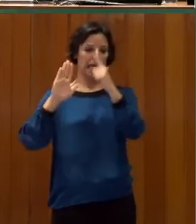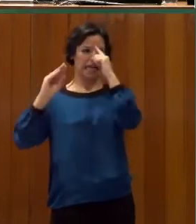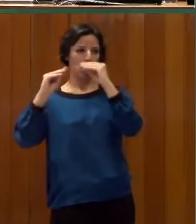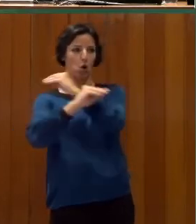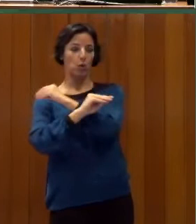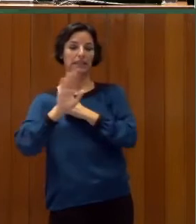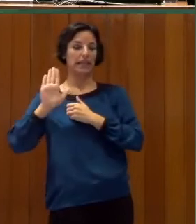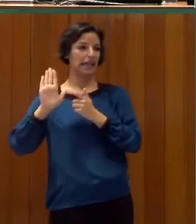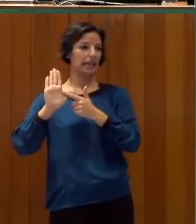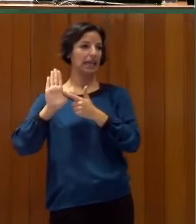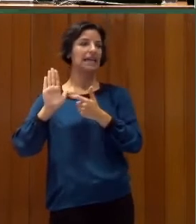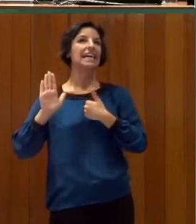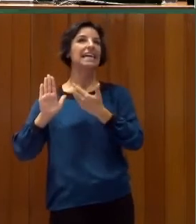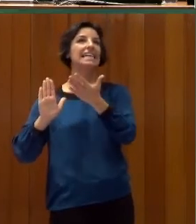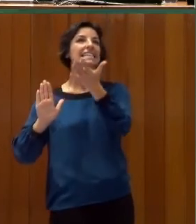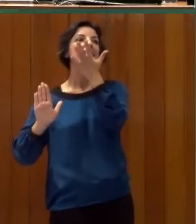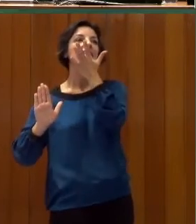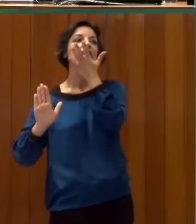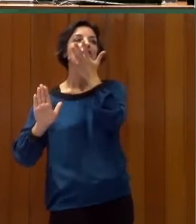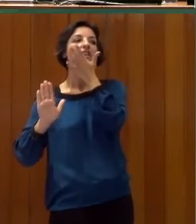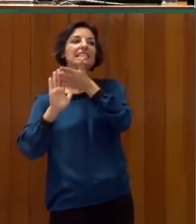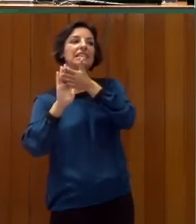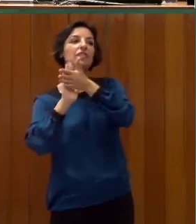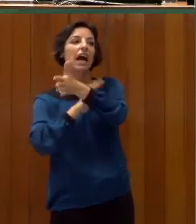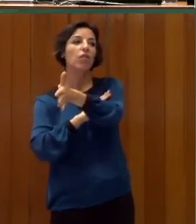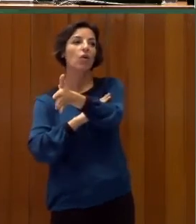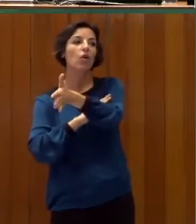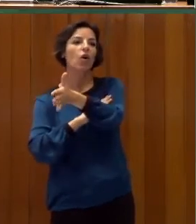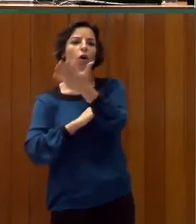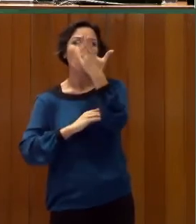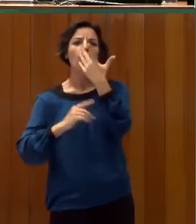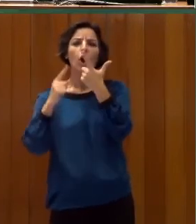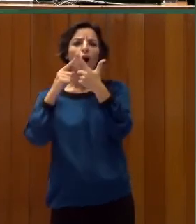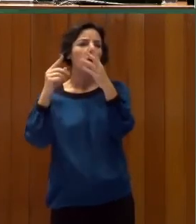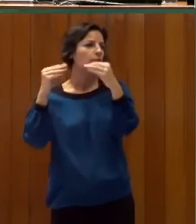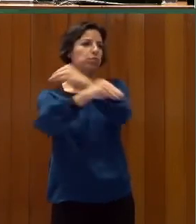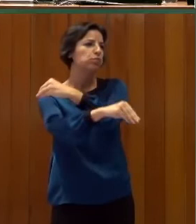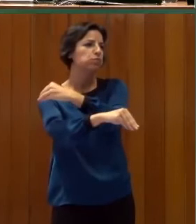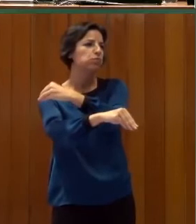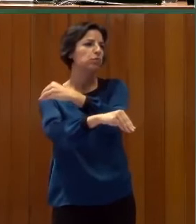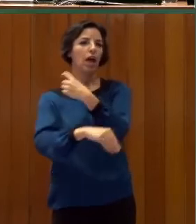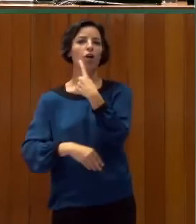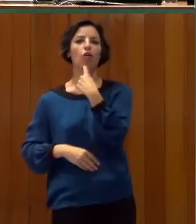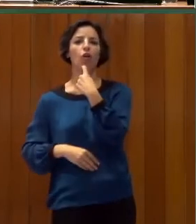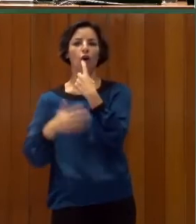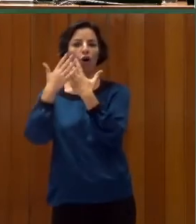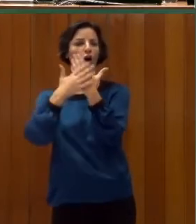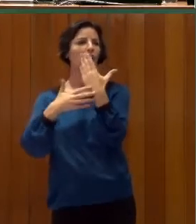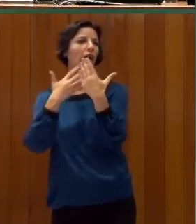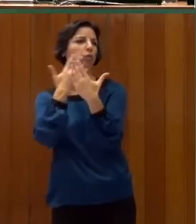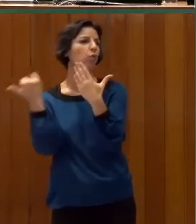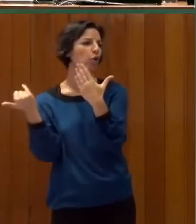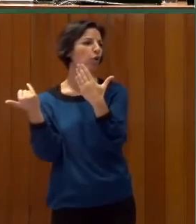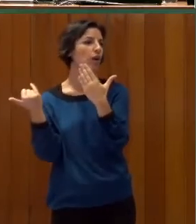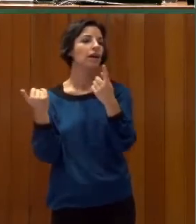el significado del signo no coincide con el color de la mano. Aquí los participantes tendrían que